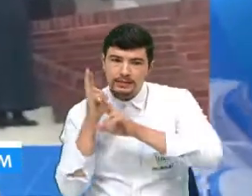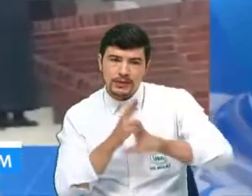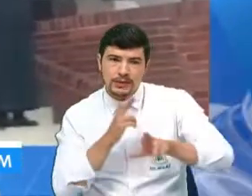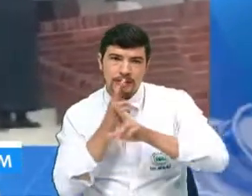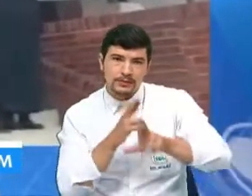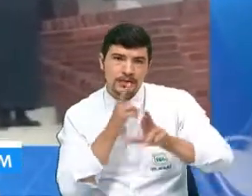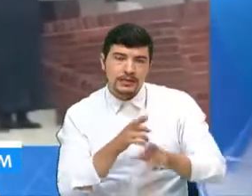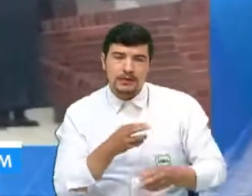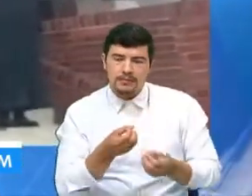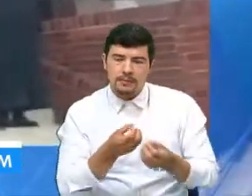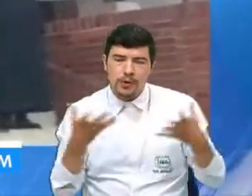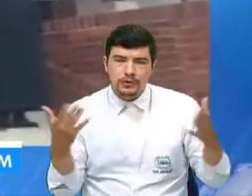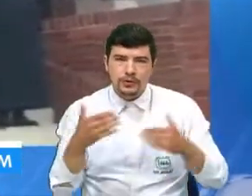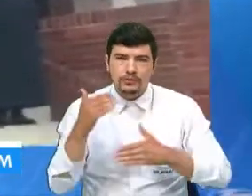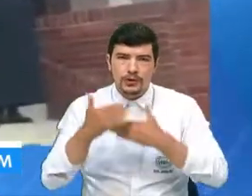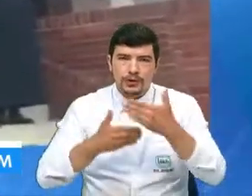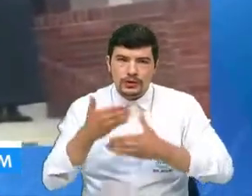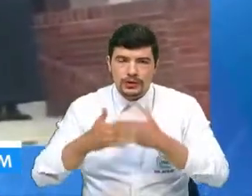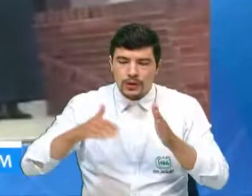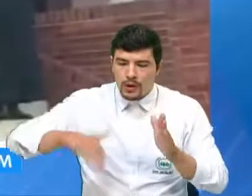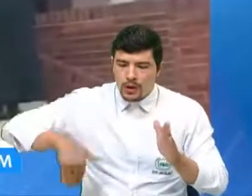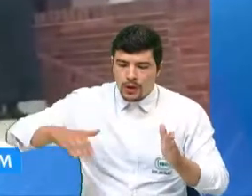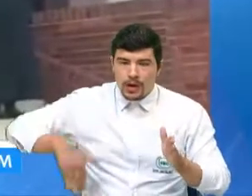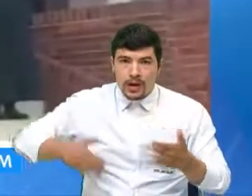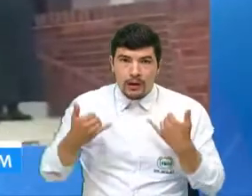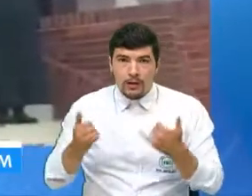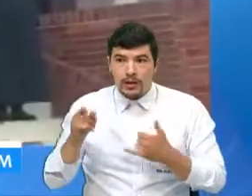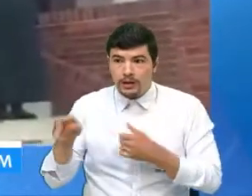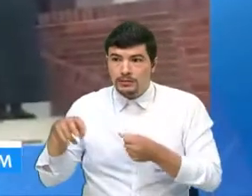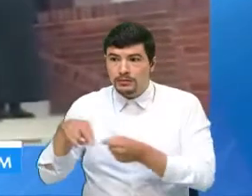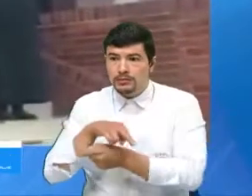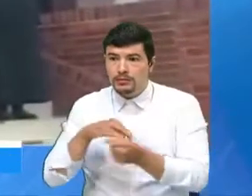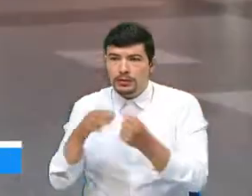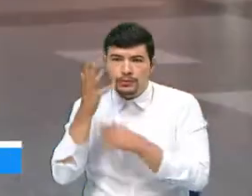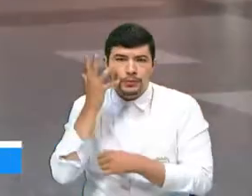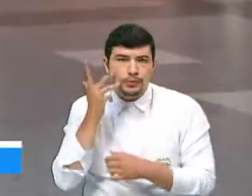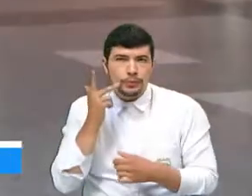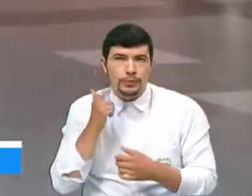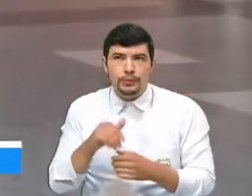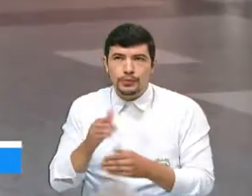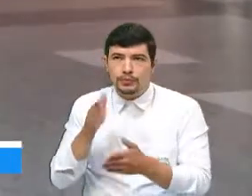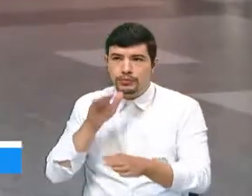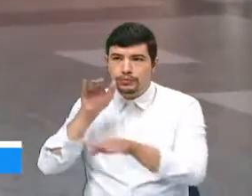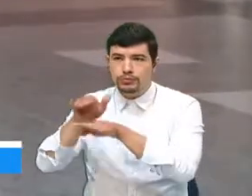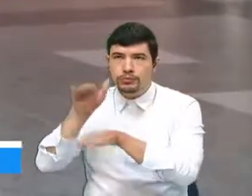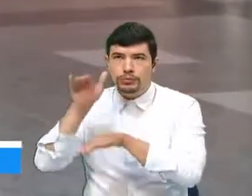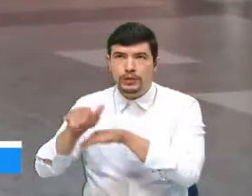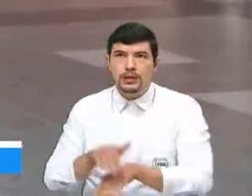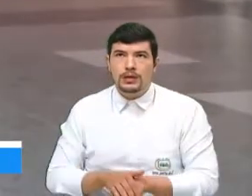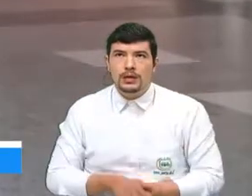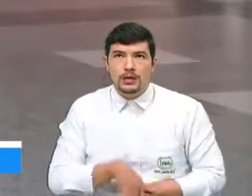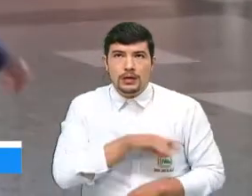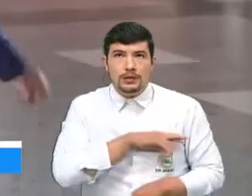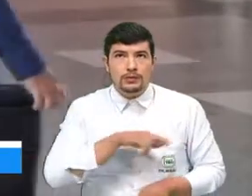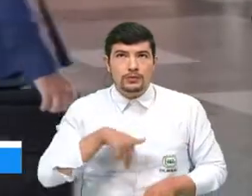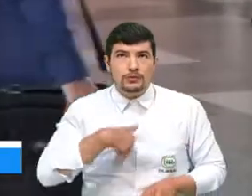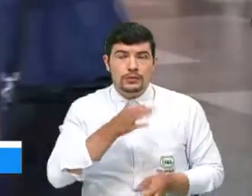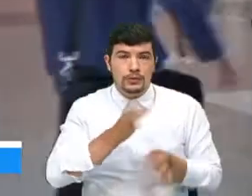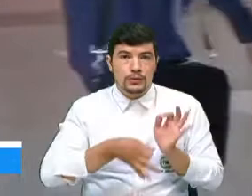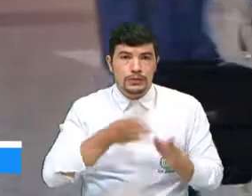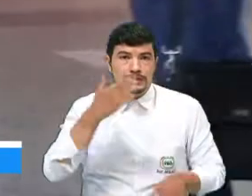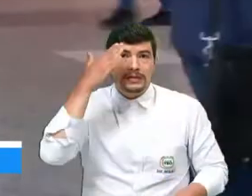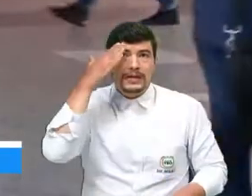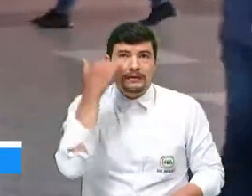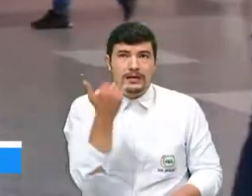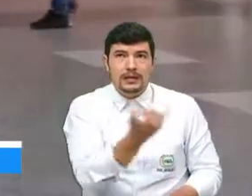ante los centenares de procesos judiciales que a esta región del país llegan a diario los jueces somos conscientes que existe el represamiento en los